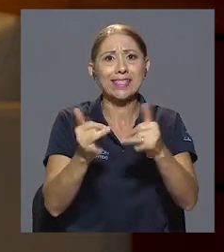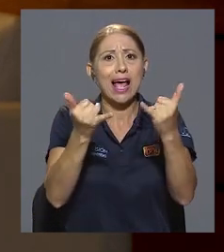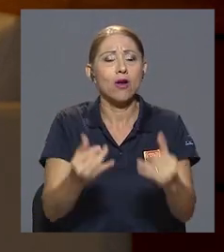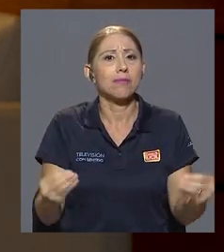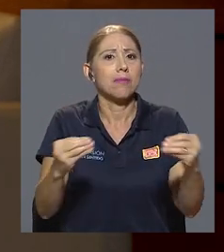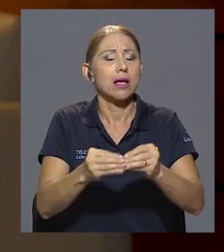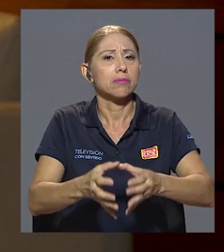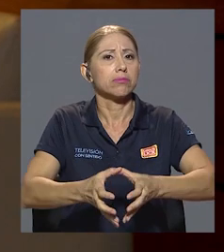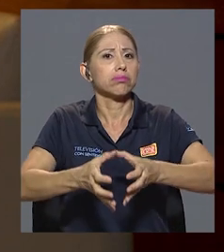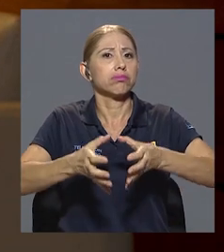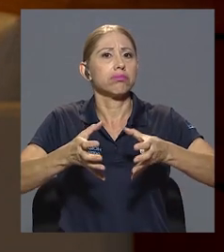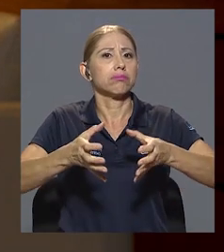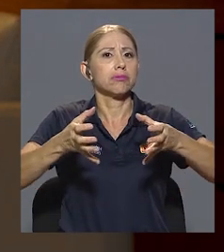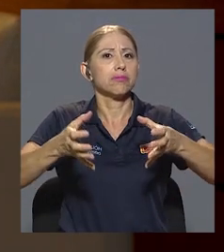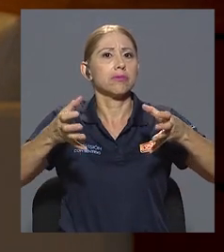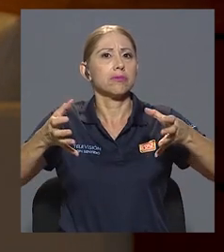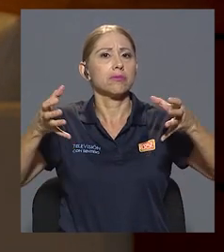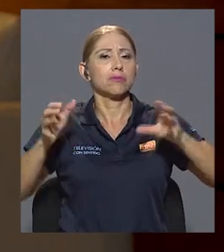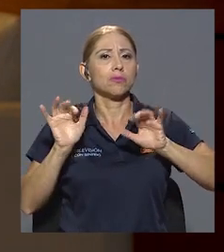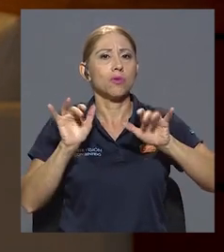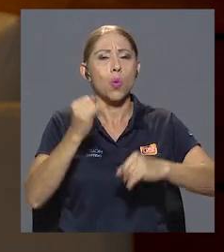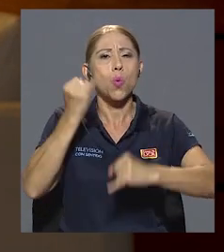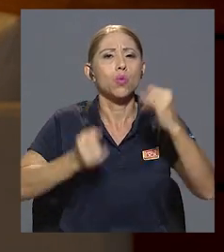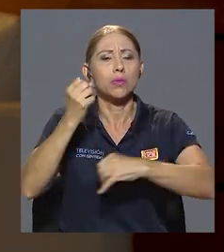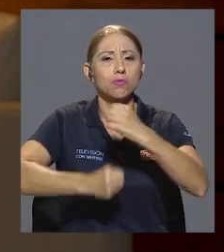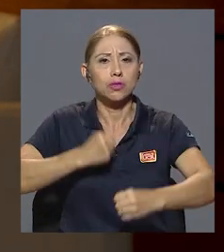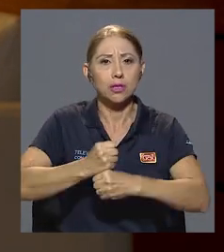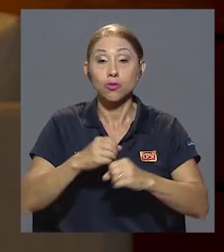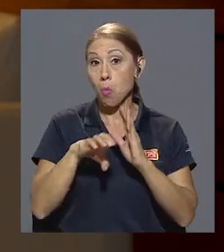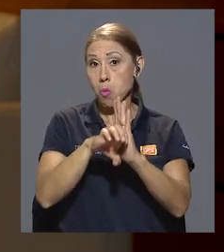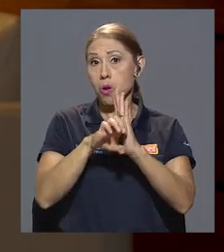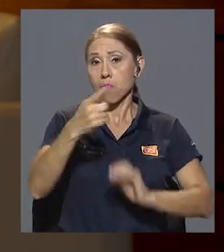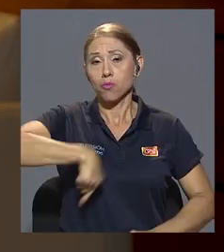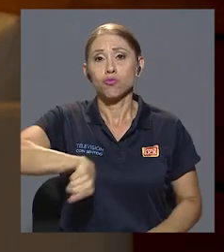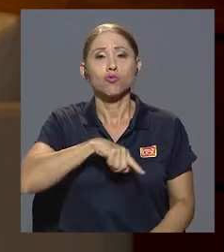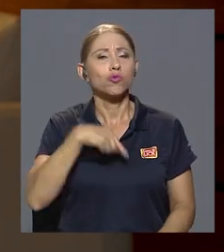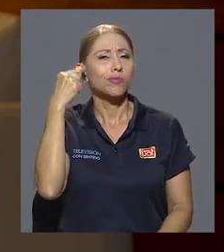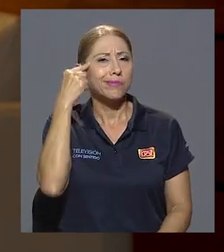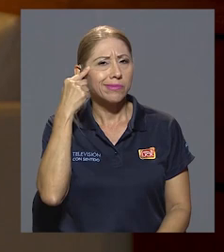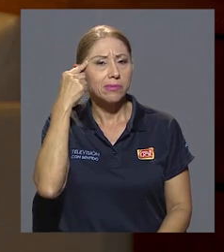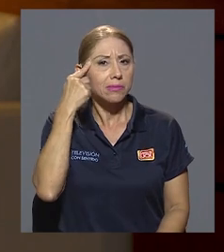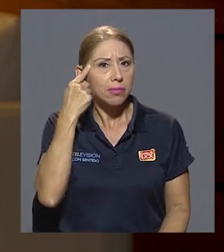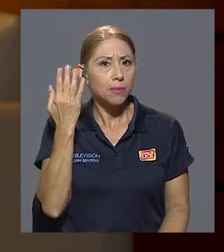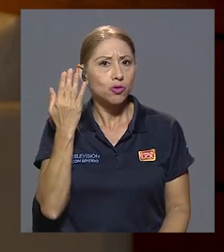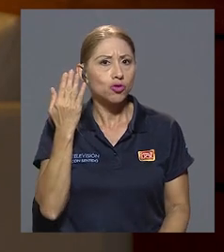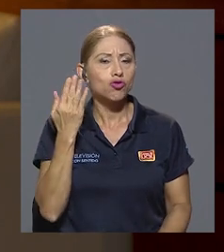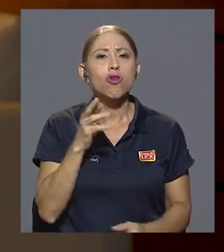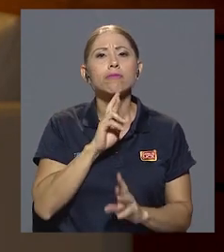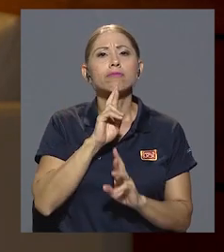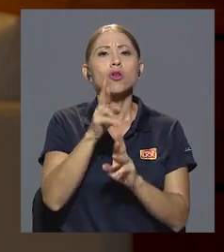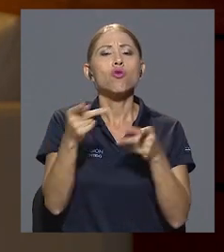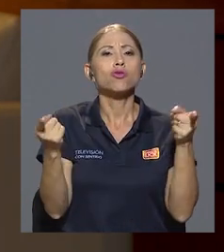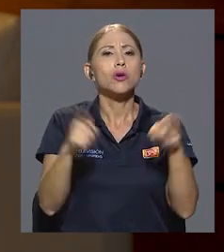masivas en los últimos siglos si nosotros por ejemplo pensamos en las